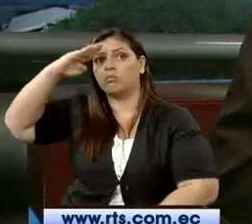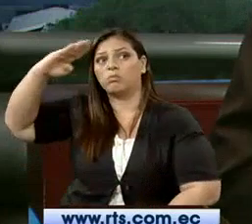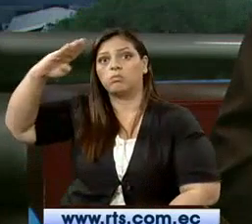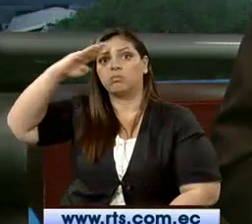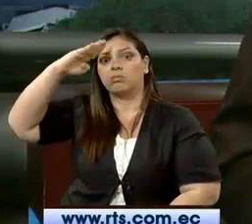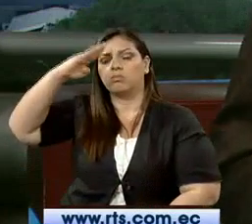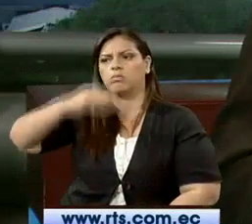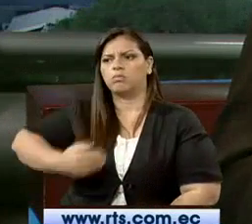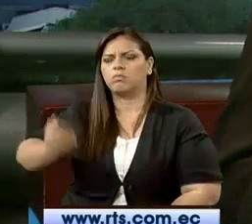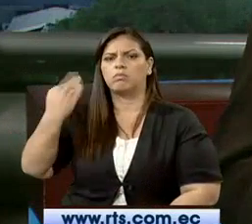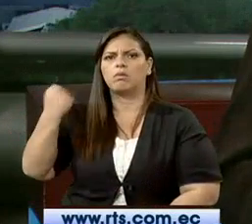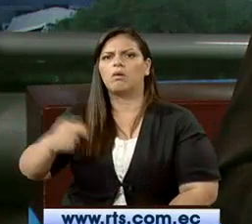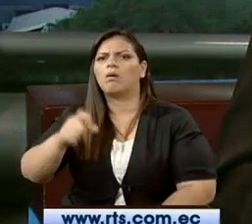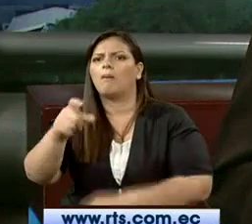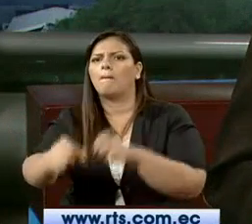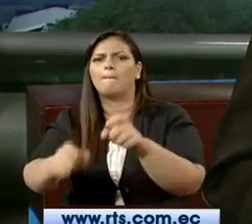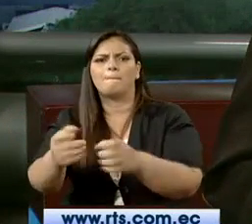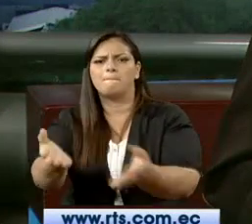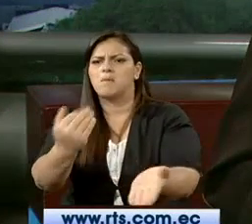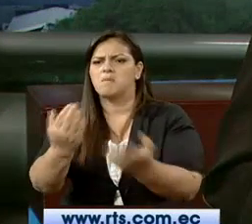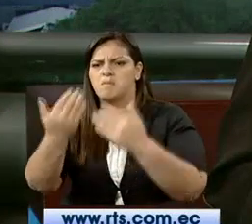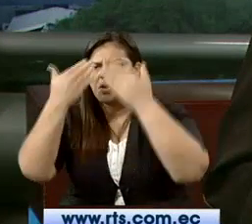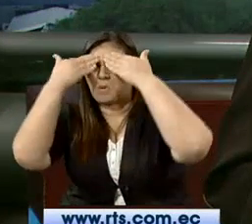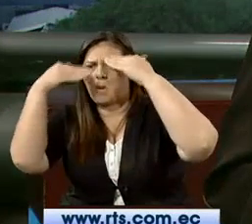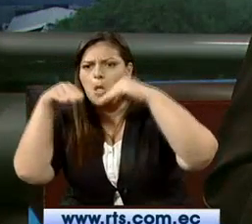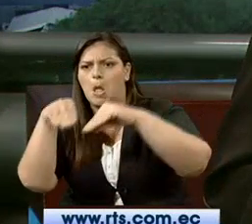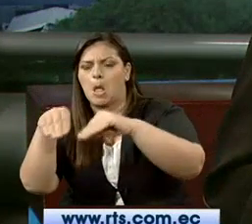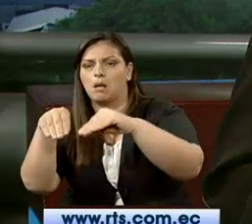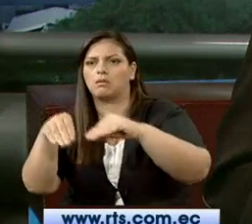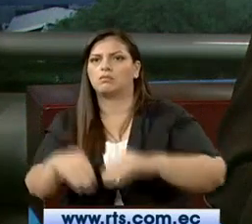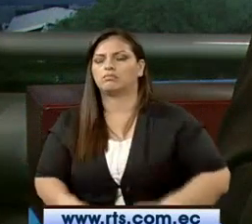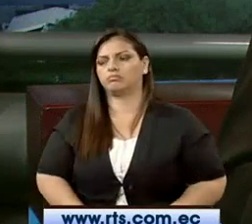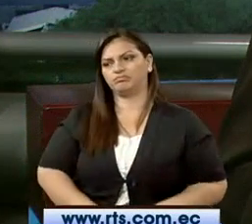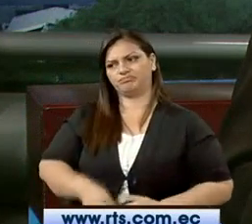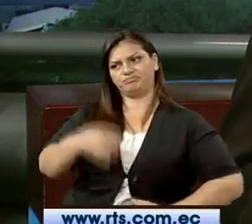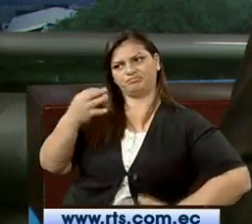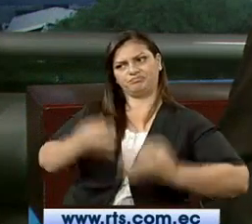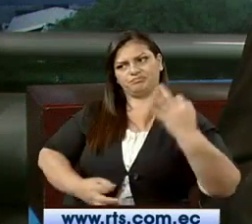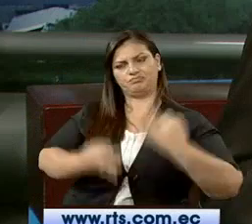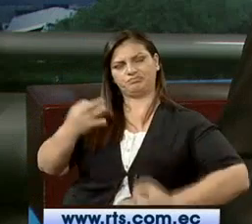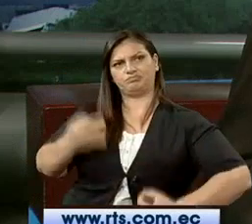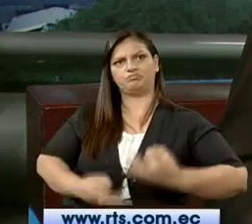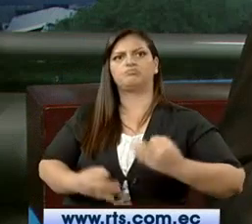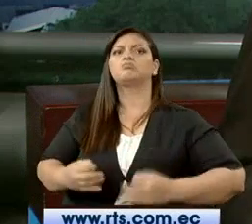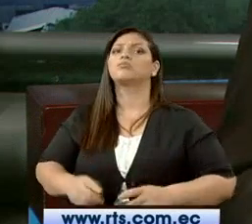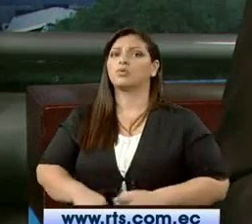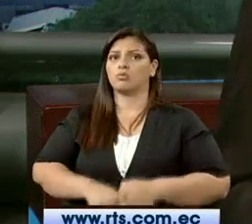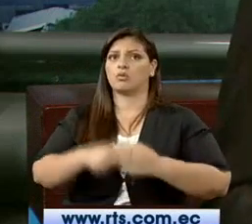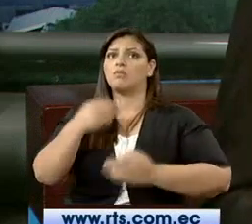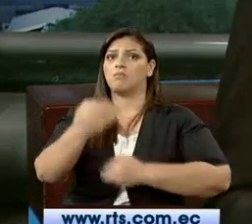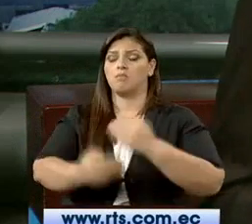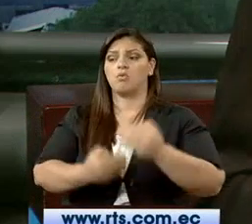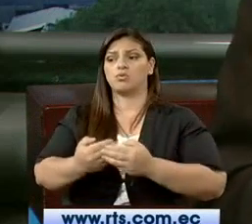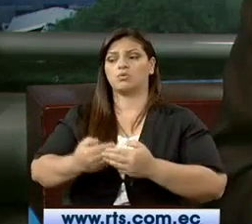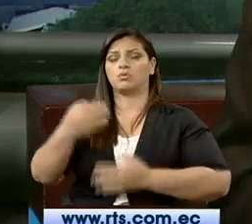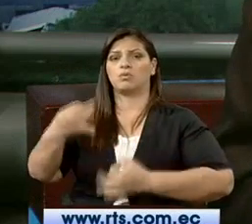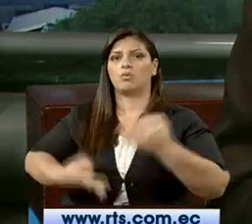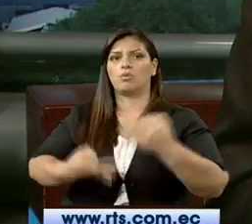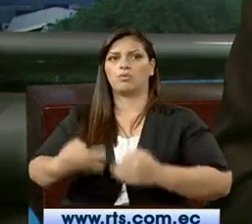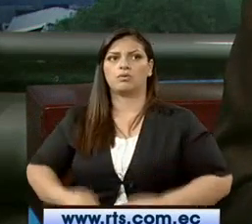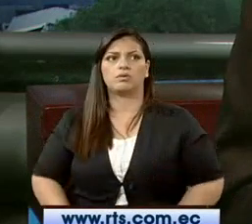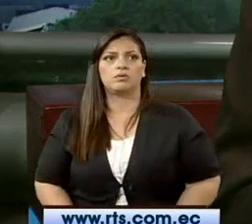supuesto entrenamiento a civiles. En la Asamblea, el oficialismo pide que la Fiscalía continúe la